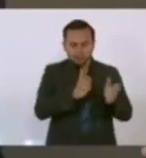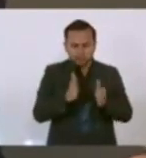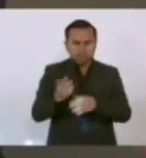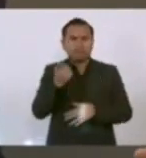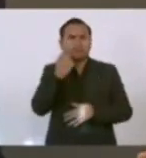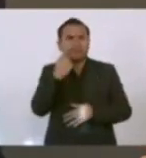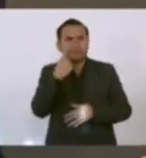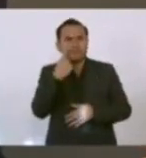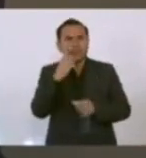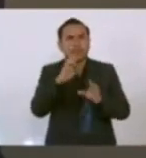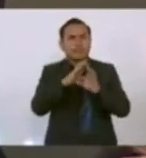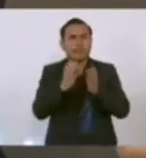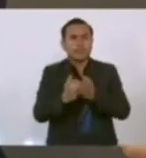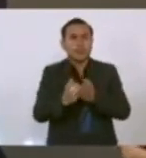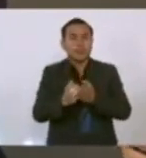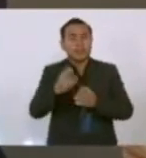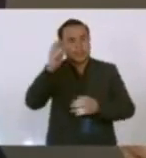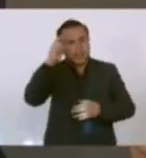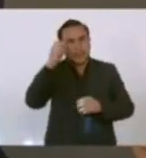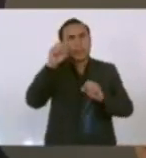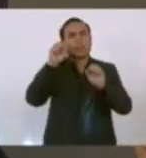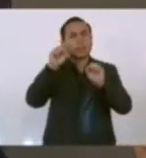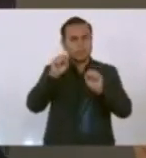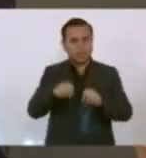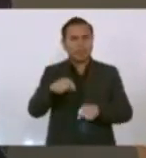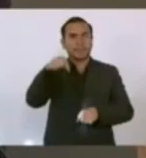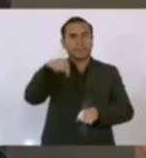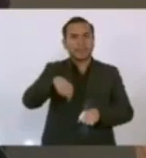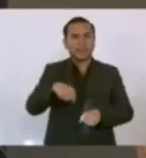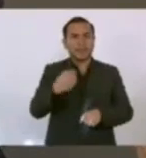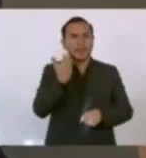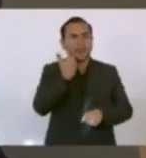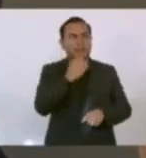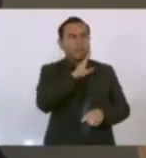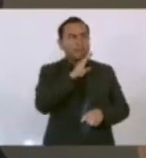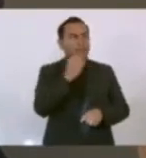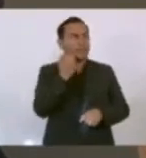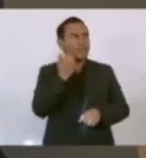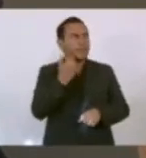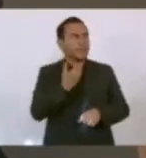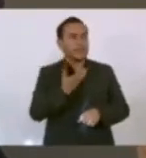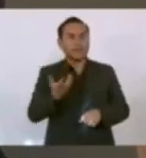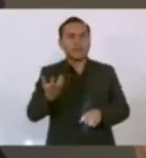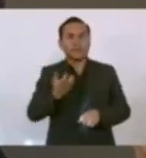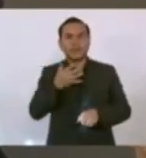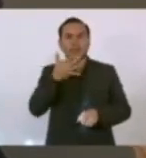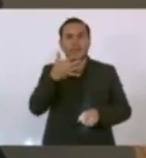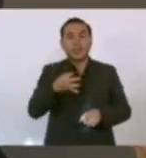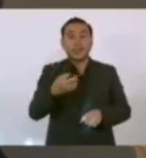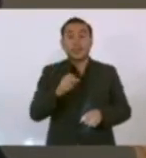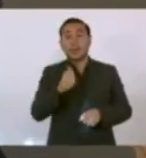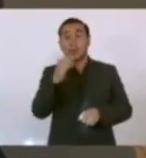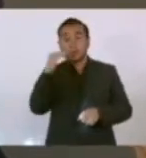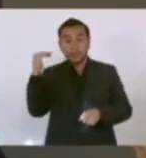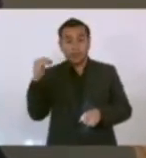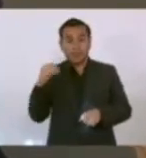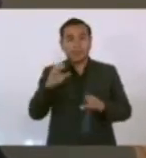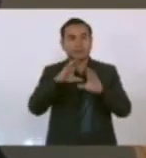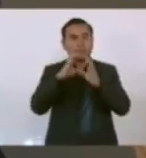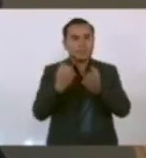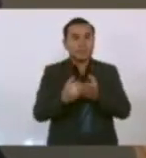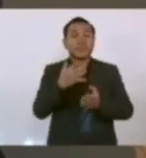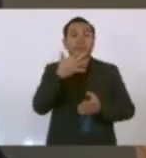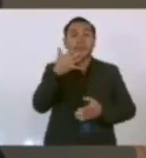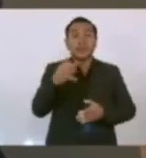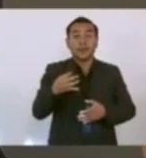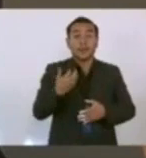estamos exentos de que aparezca el virus, por supuesto que puede aparecer, la probabilidad es alta, como cualquier otro país del mundo. Ya la mayoría